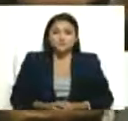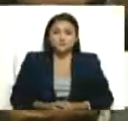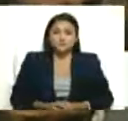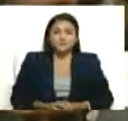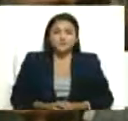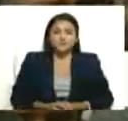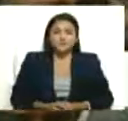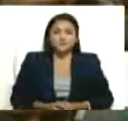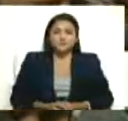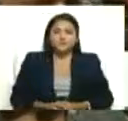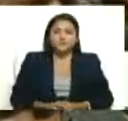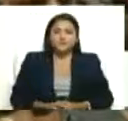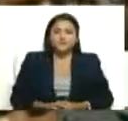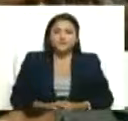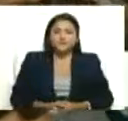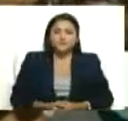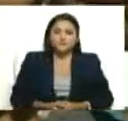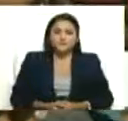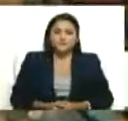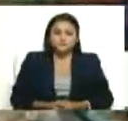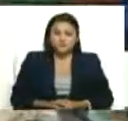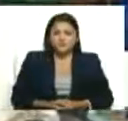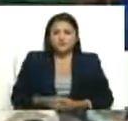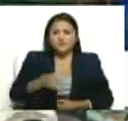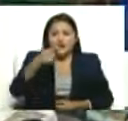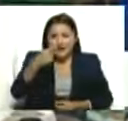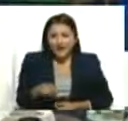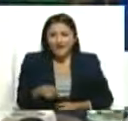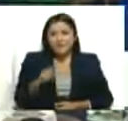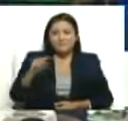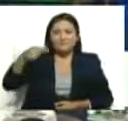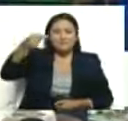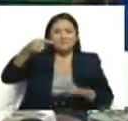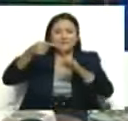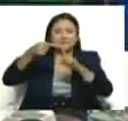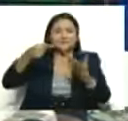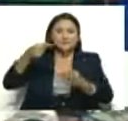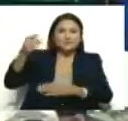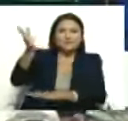tenemos una sola bandera. Por aquí entró esta bandera.